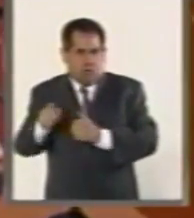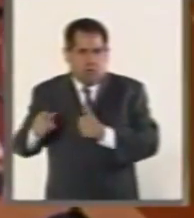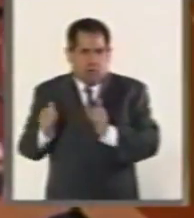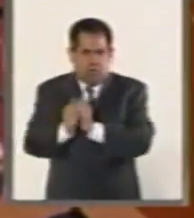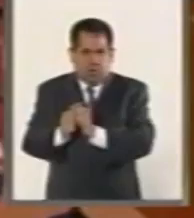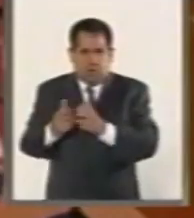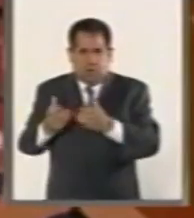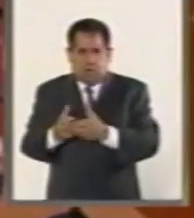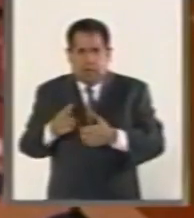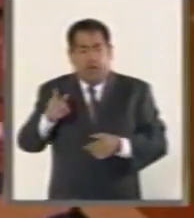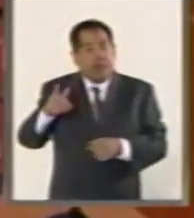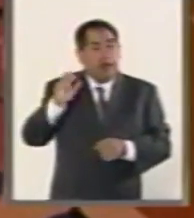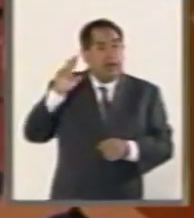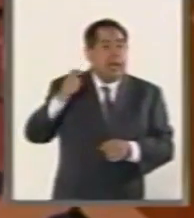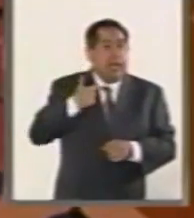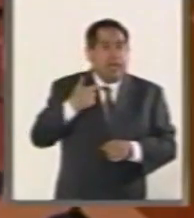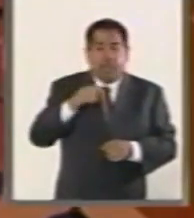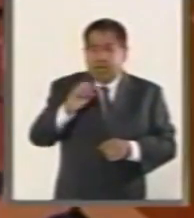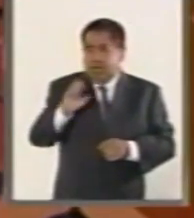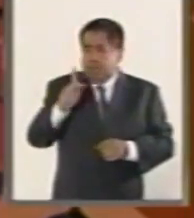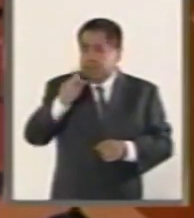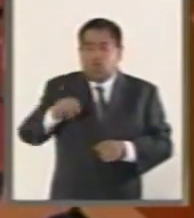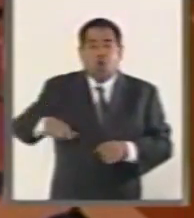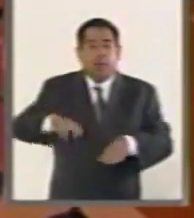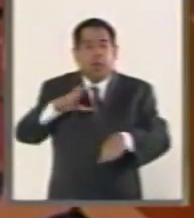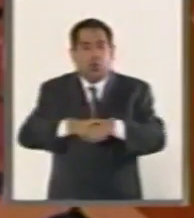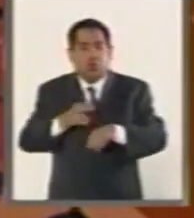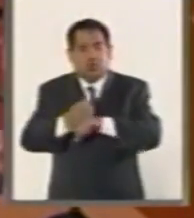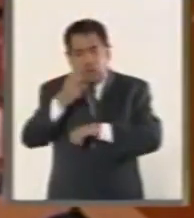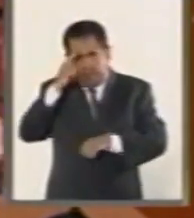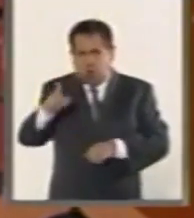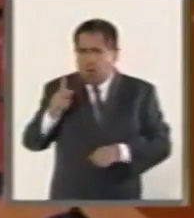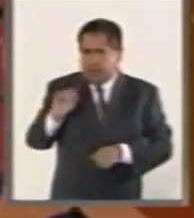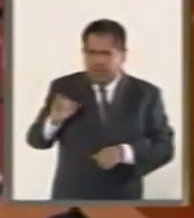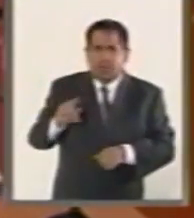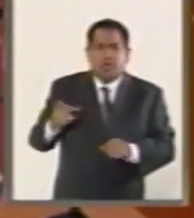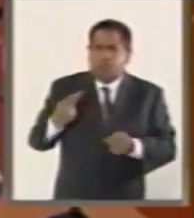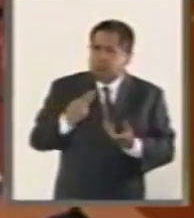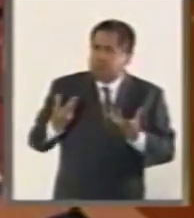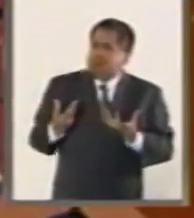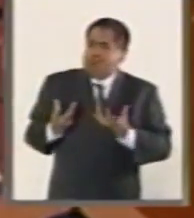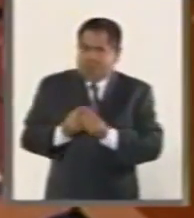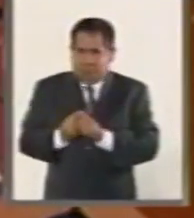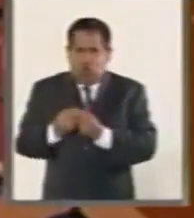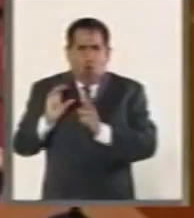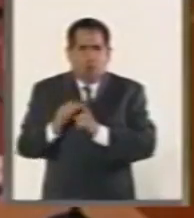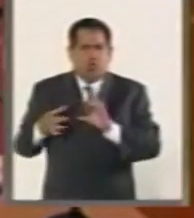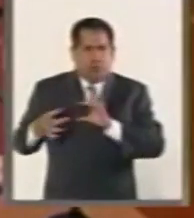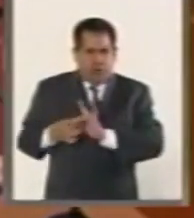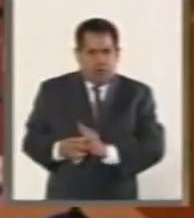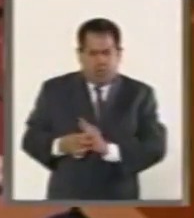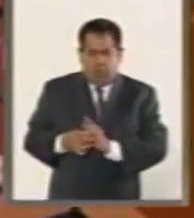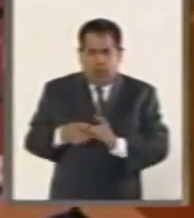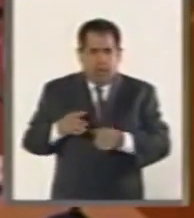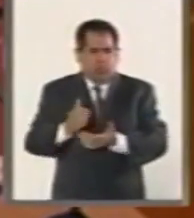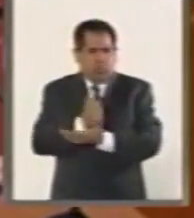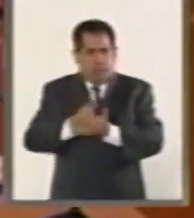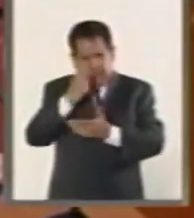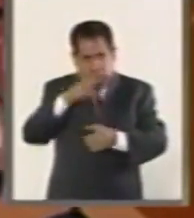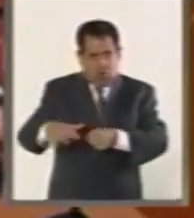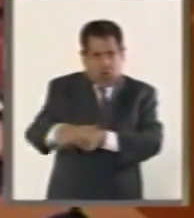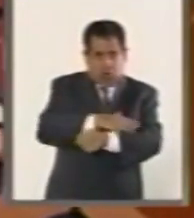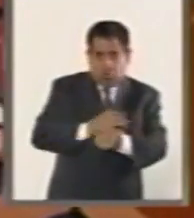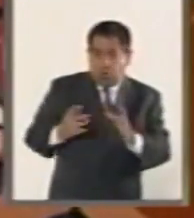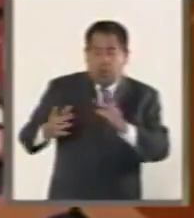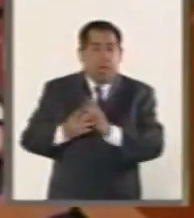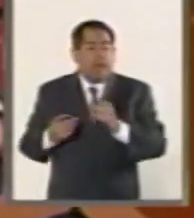Peña Nieto era el gobernador del Estado de México, para complacencia del PRI. Hicimos la Comisión Ejecutiva de Coordinación Metropolitana e hicimos el